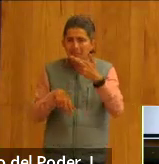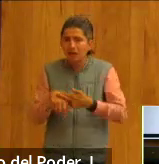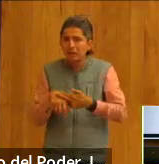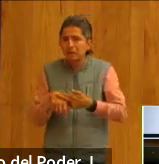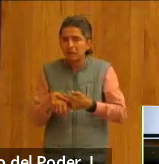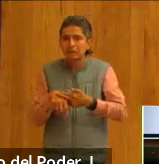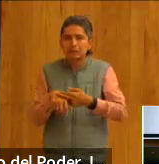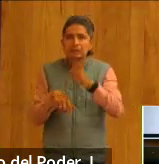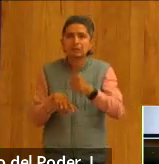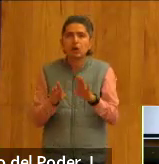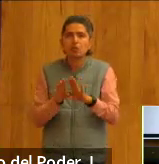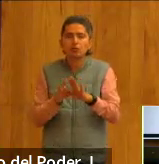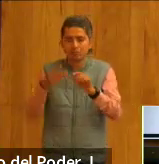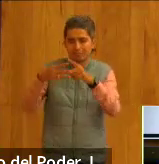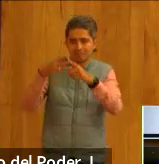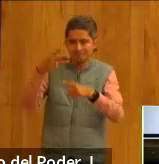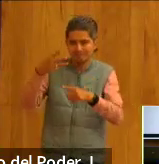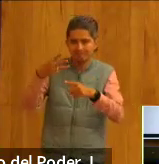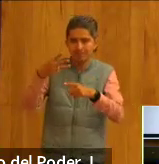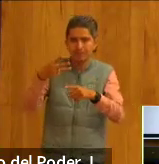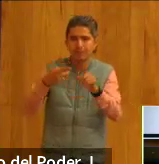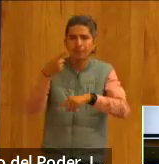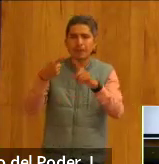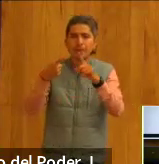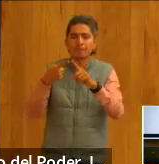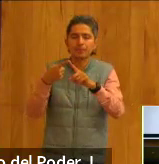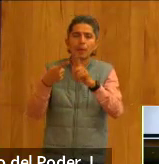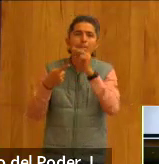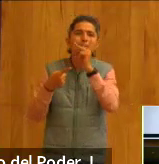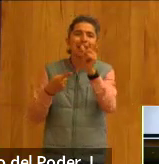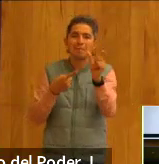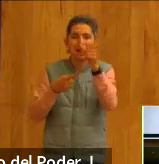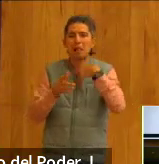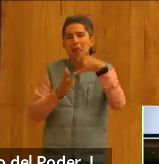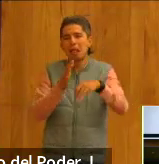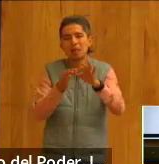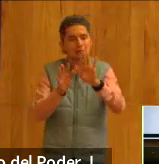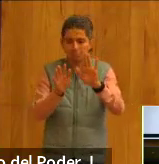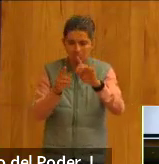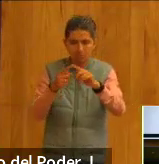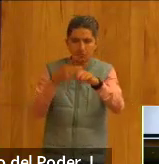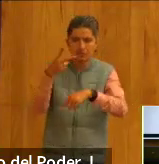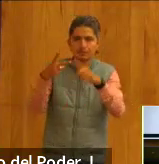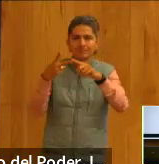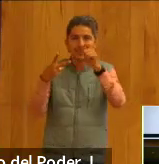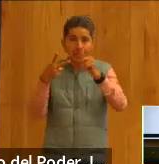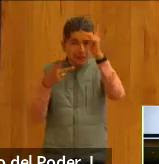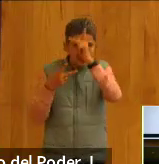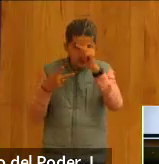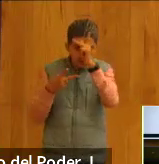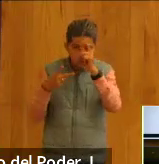parental la vemos de tres puntos. Desde el punto de vista etimológico, con el que no me voy a meter, desde el punto de vista